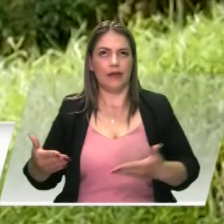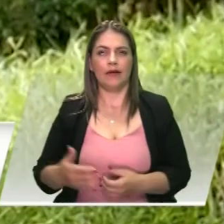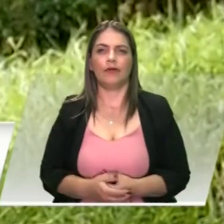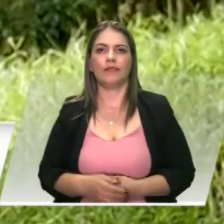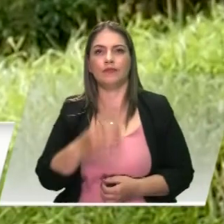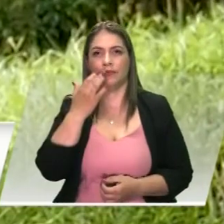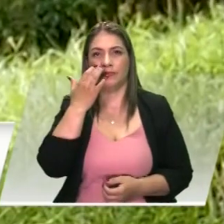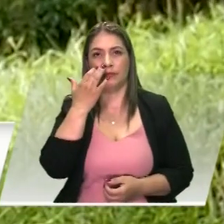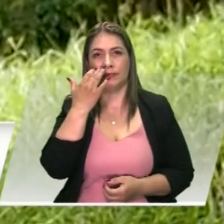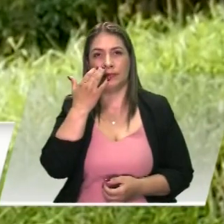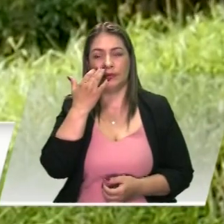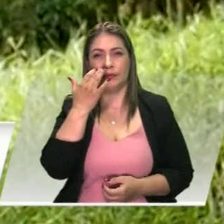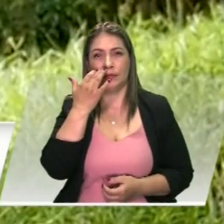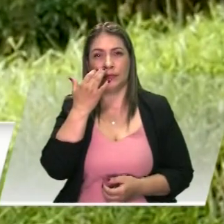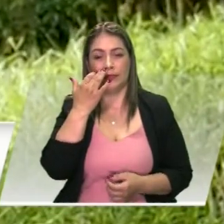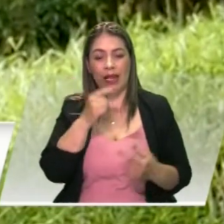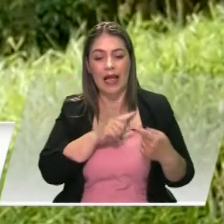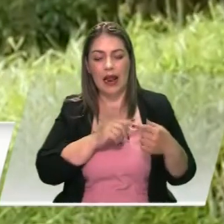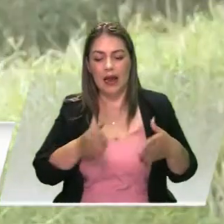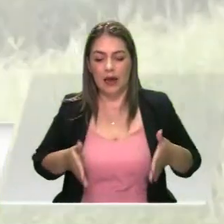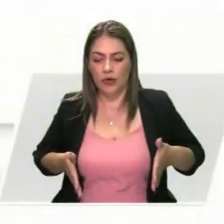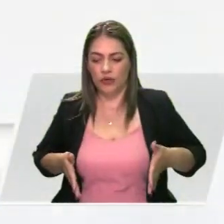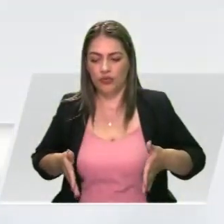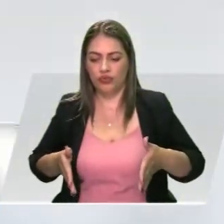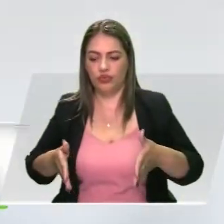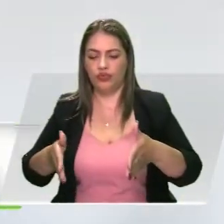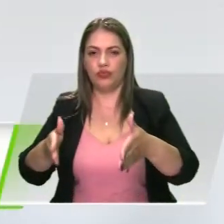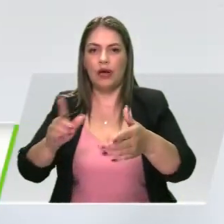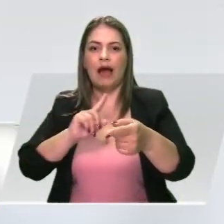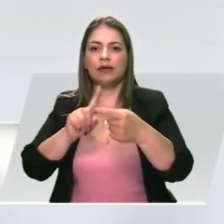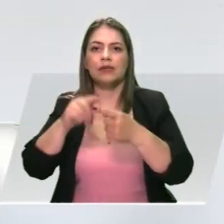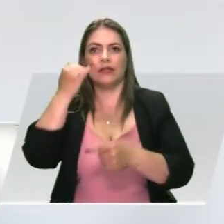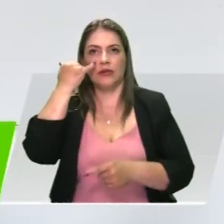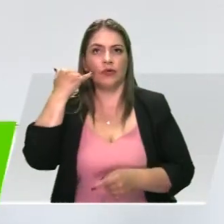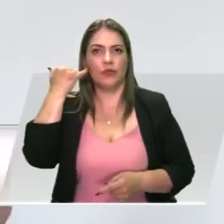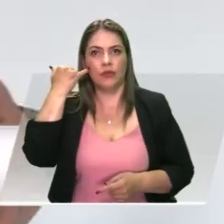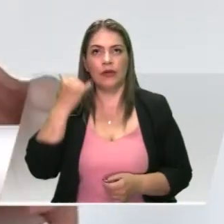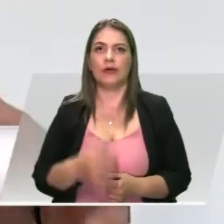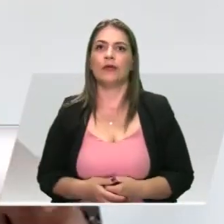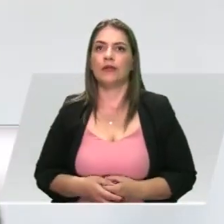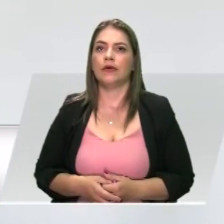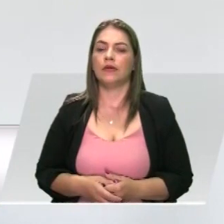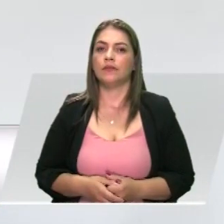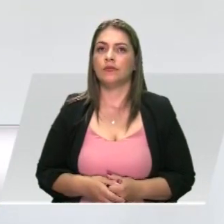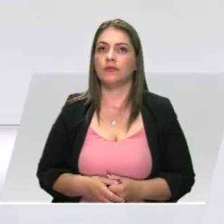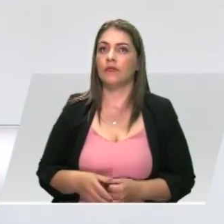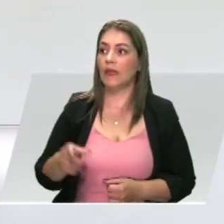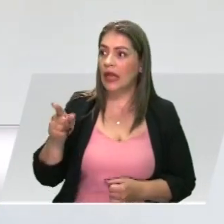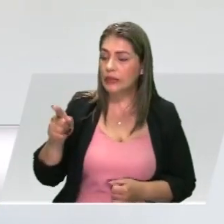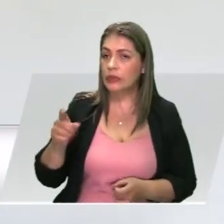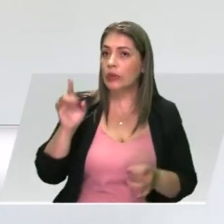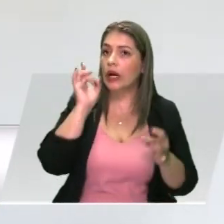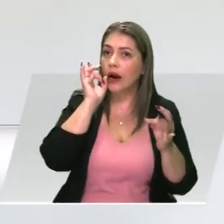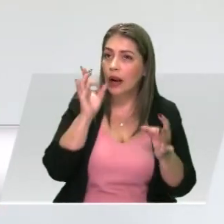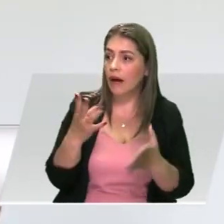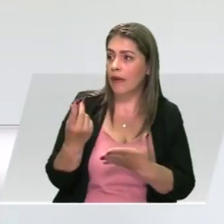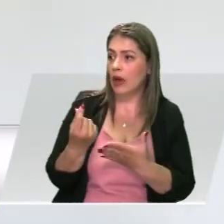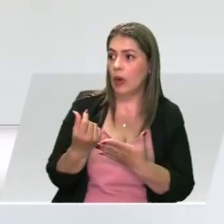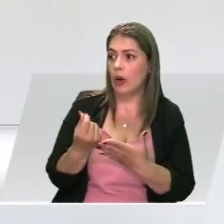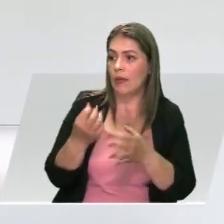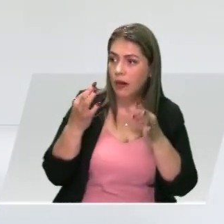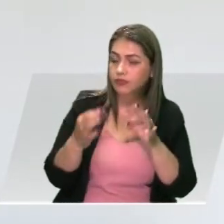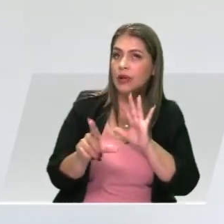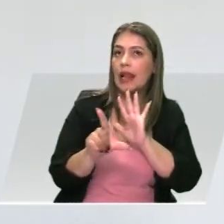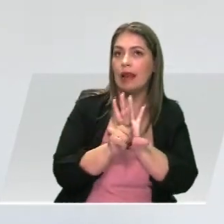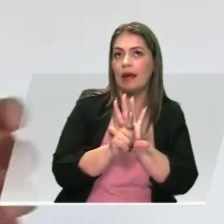cordón de la carrera 70 hasta la San Juan esto afecta de manera contundente y drástica a la economía formal dejando